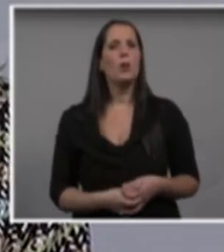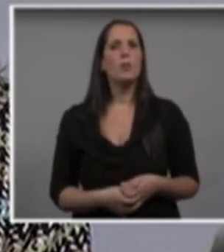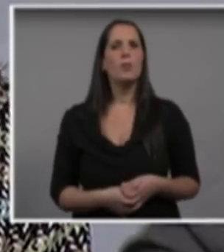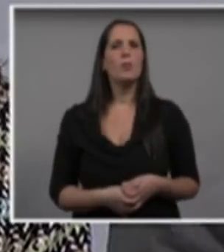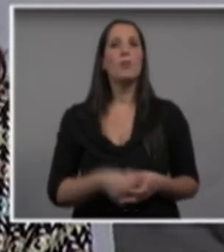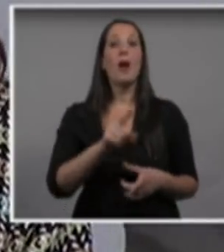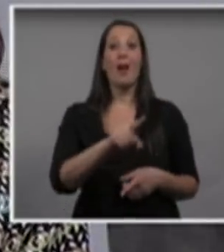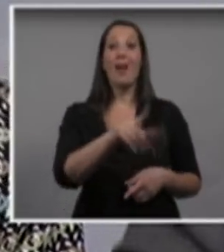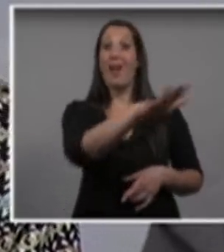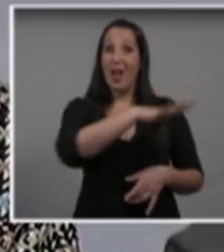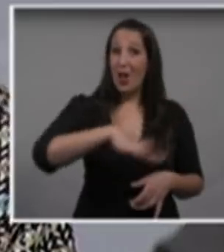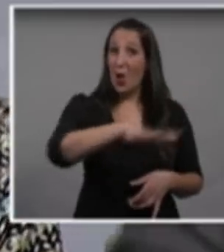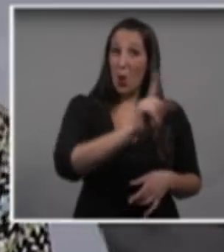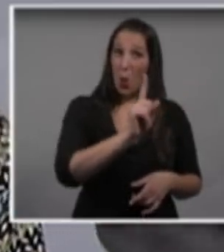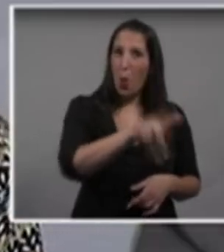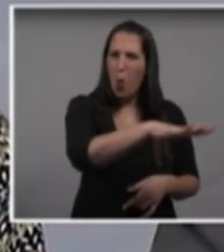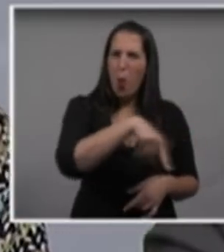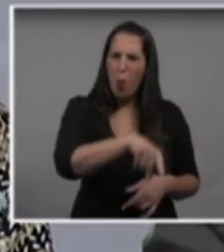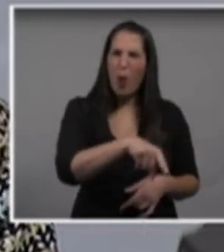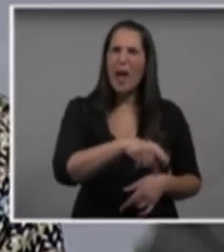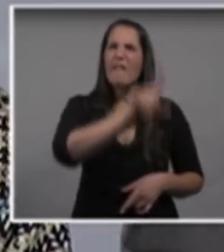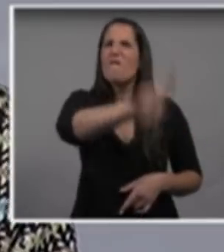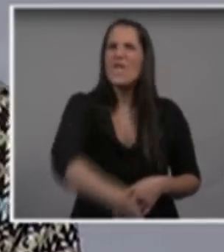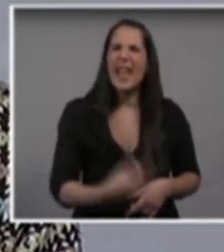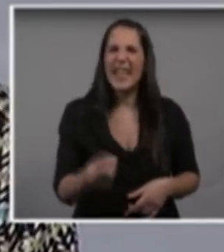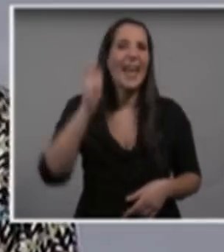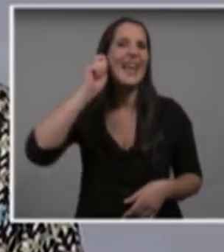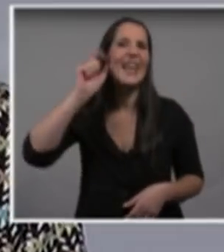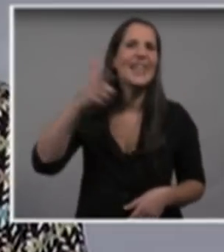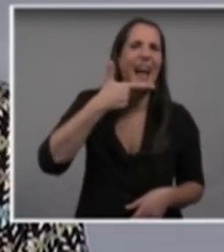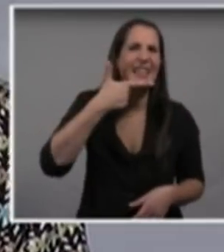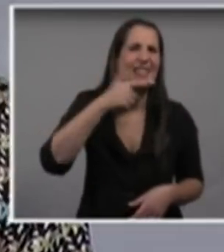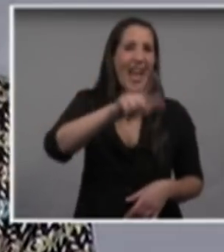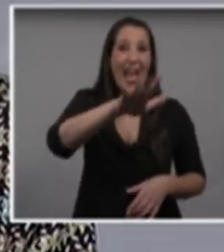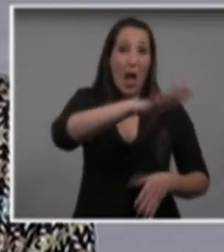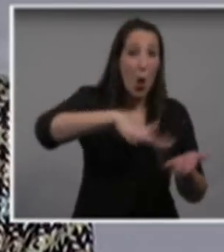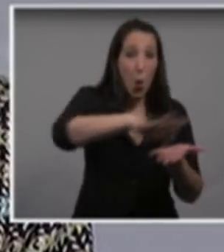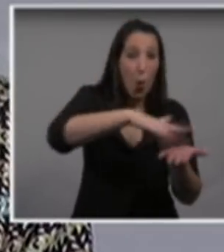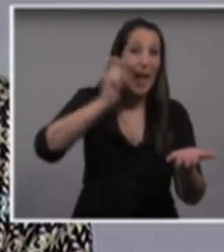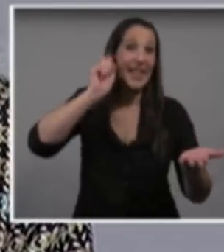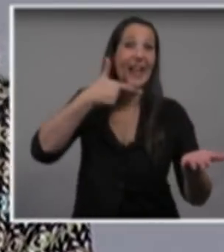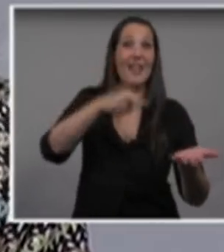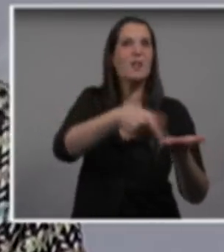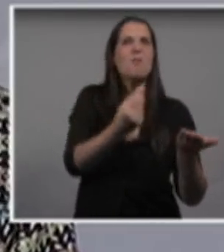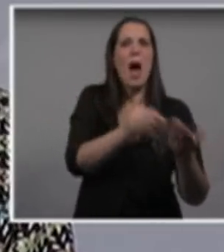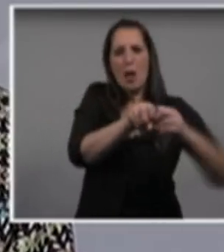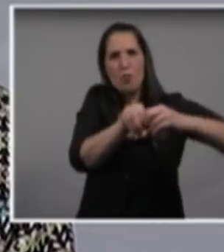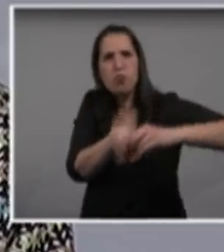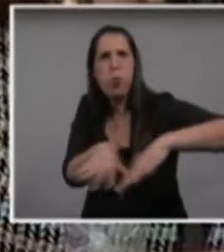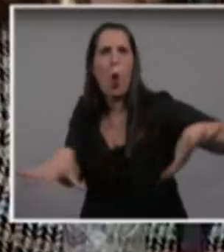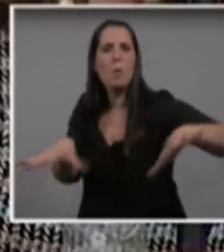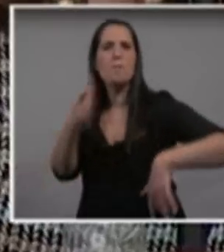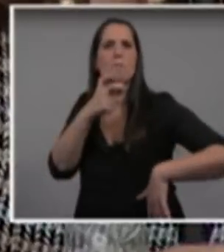de Malargüe sale el gas para todo Mendoza. Y